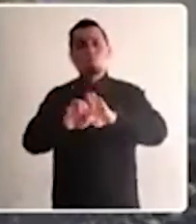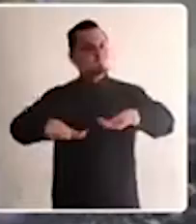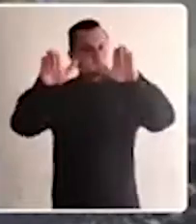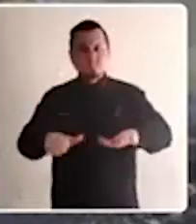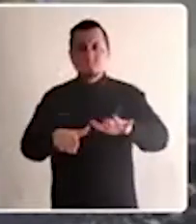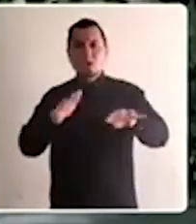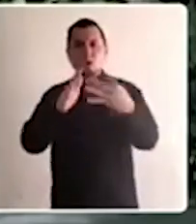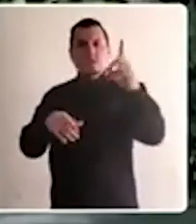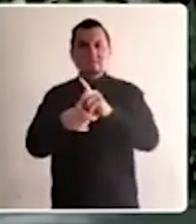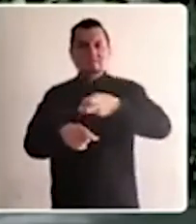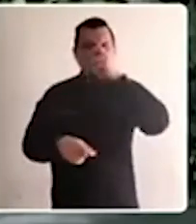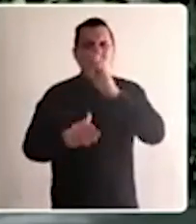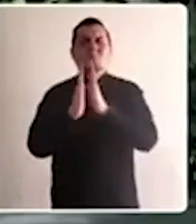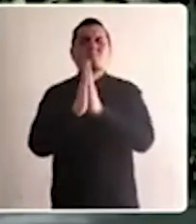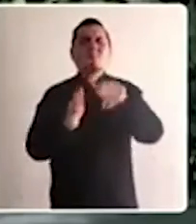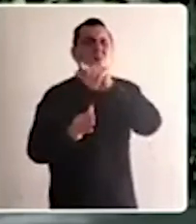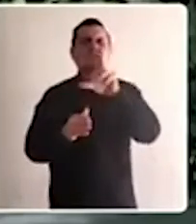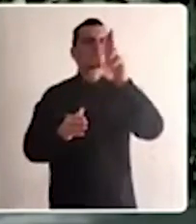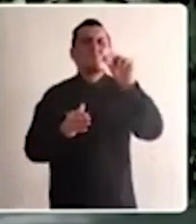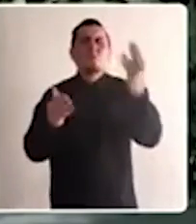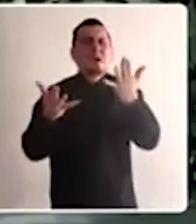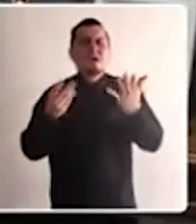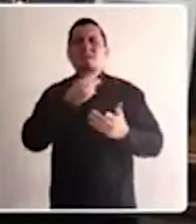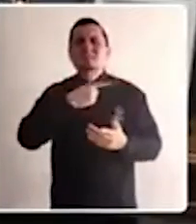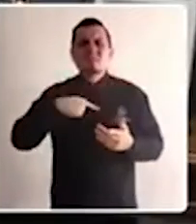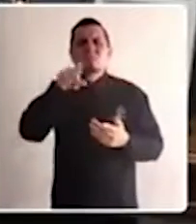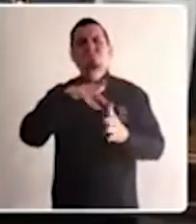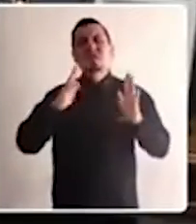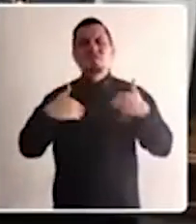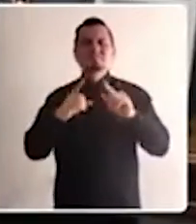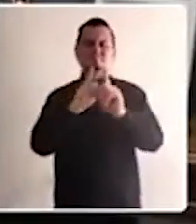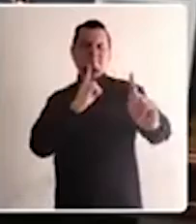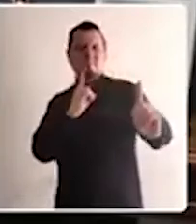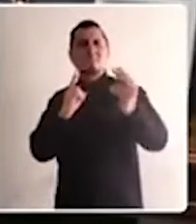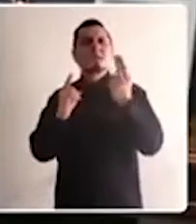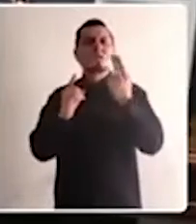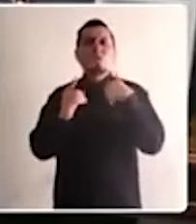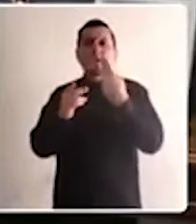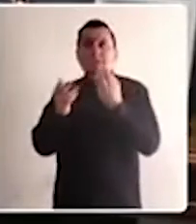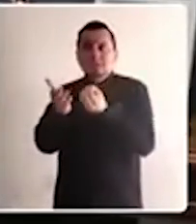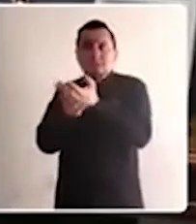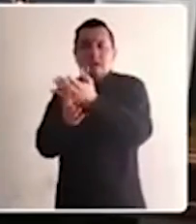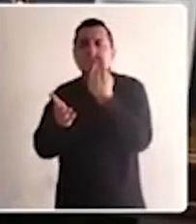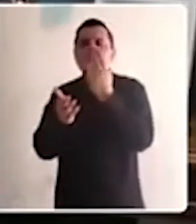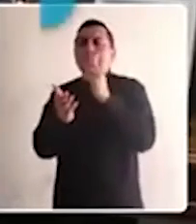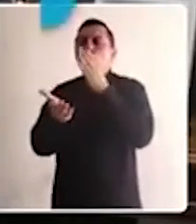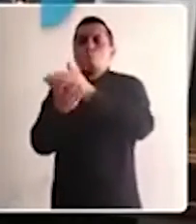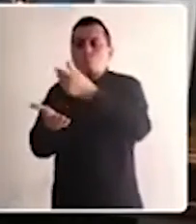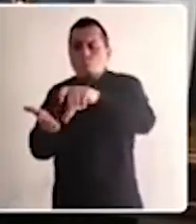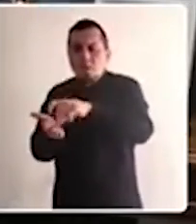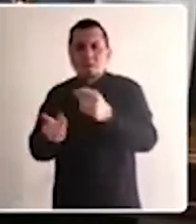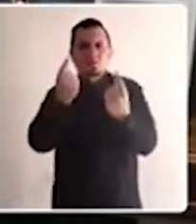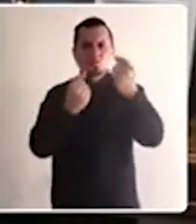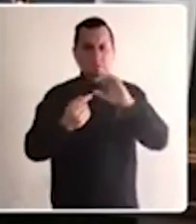todos. Usemos cubrebocas, reforcemos las medidas sanitarias, guardemos nuestra distancia, salgamos solo a lo estrictamente necesario y